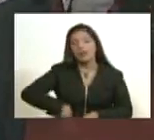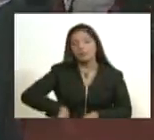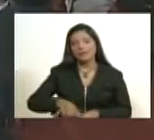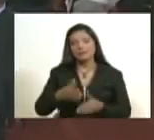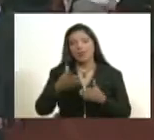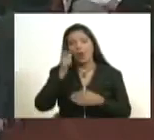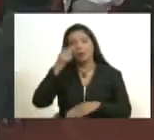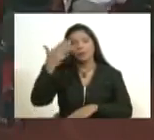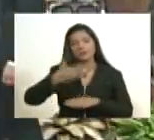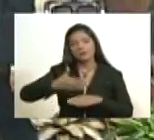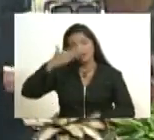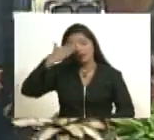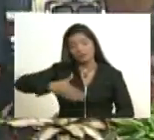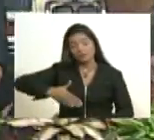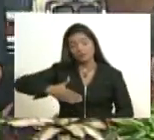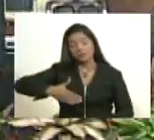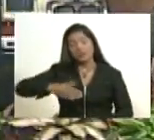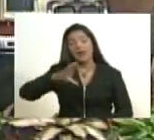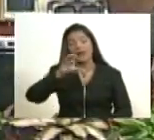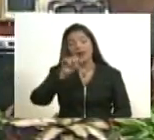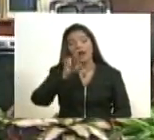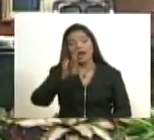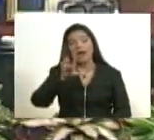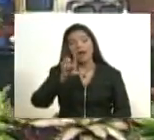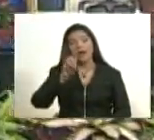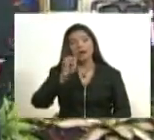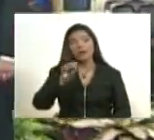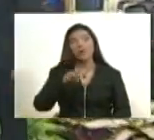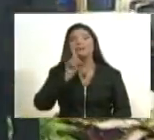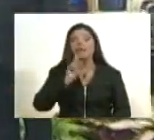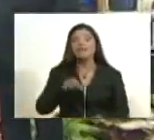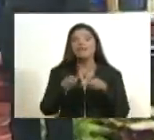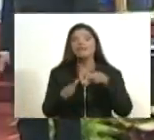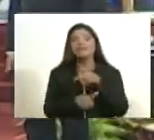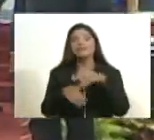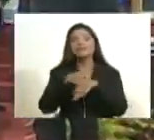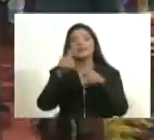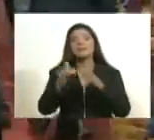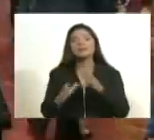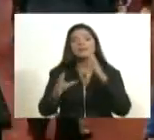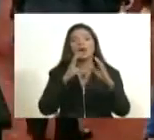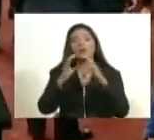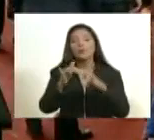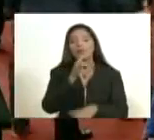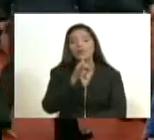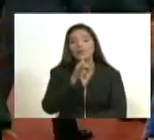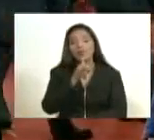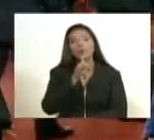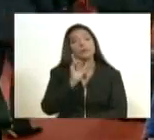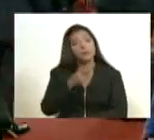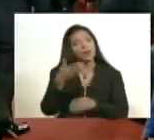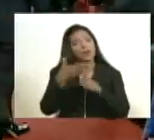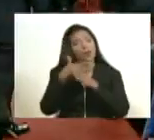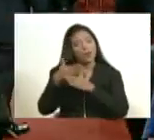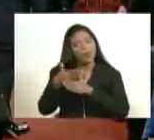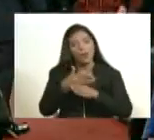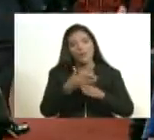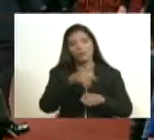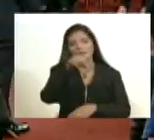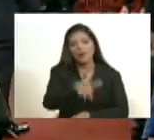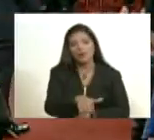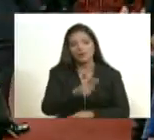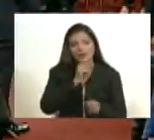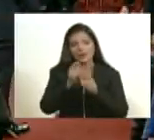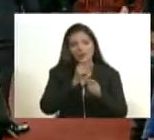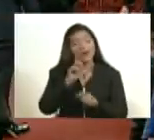Mayor General Carlos Osorio, también presente, y la viceministra de Comunicación e Información, también compartiendo en esta rueda de